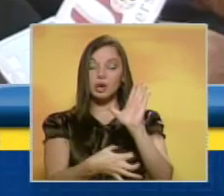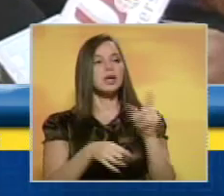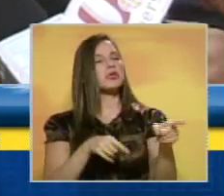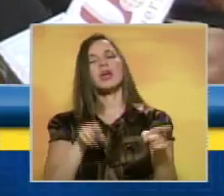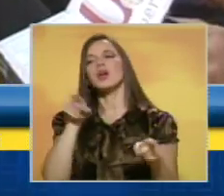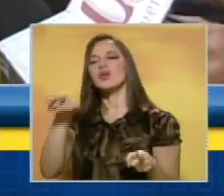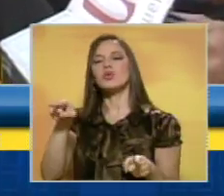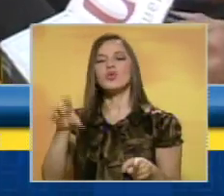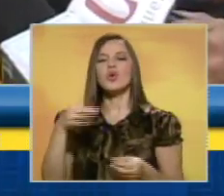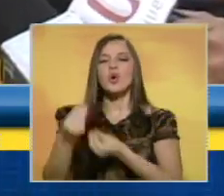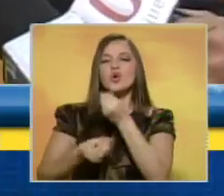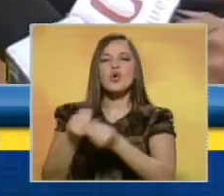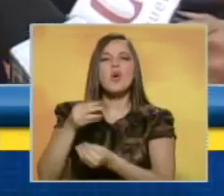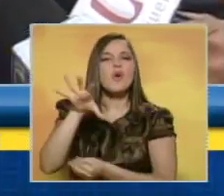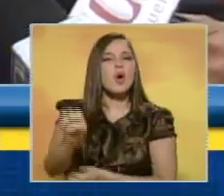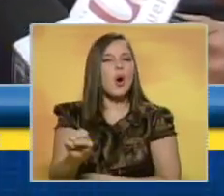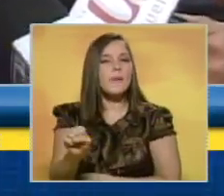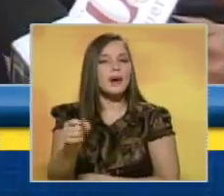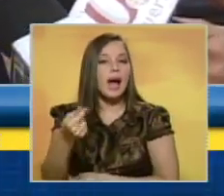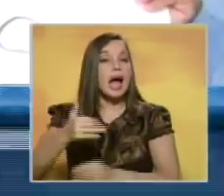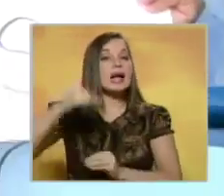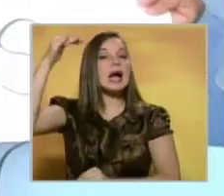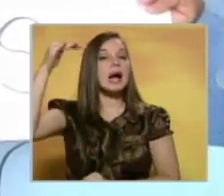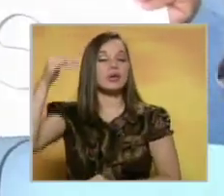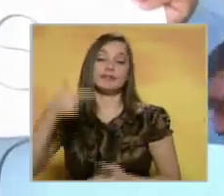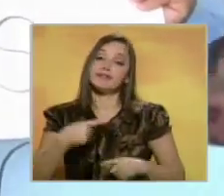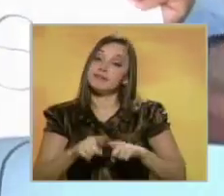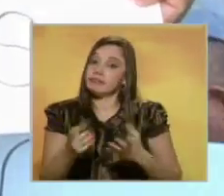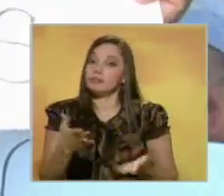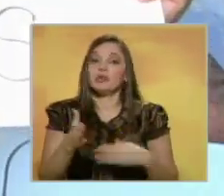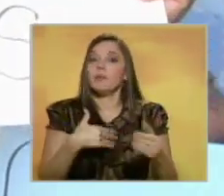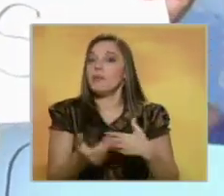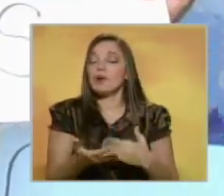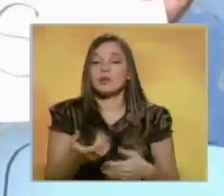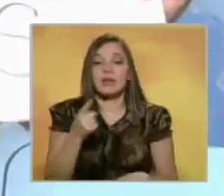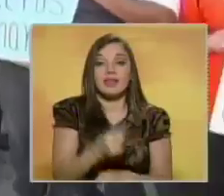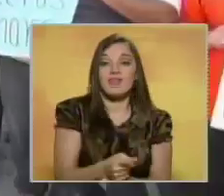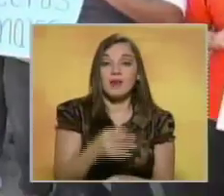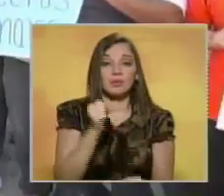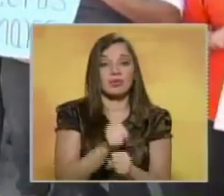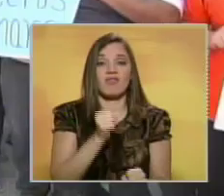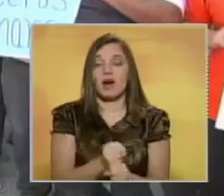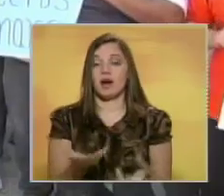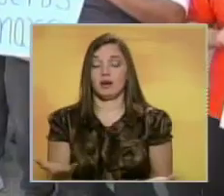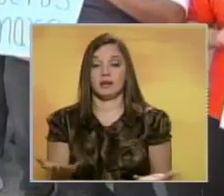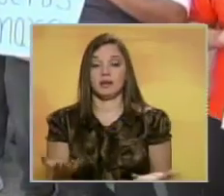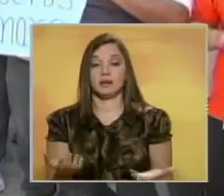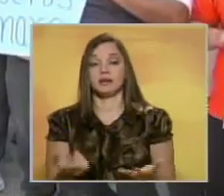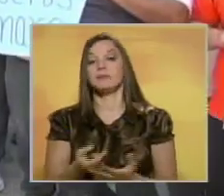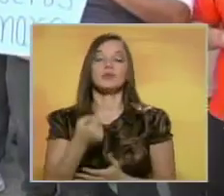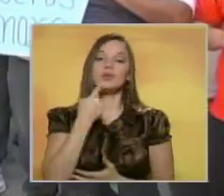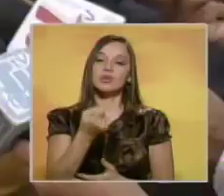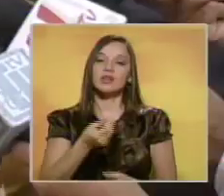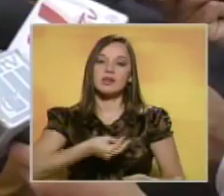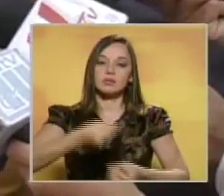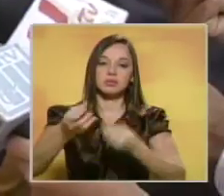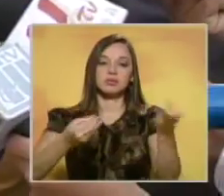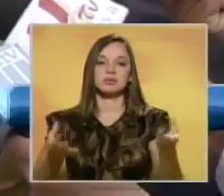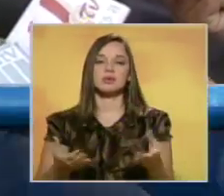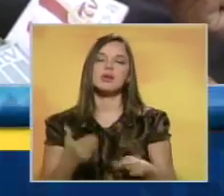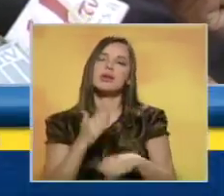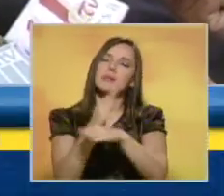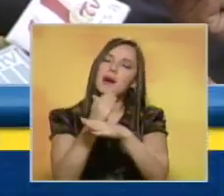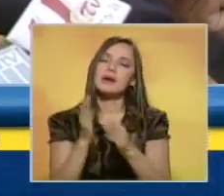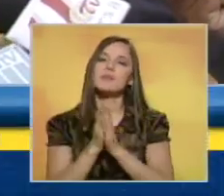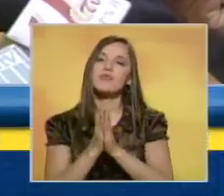nosotros tenemos que trabajar, vivimos de eso. Precisó que las fiscalizaciones no deben ser en un solo eslabón de la cadena de distribución. Paren, por